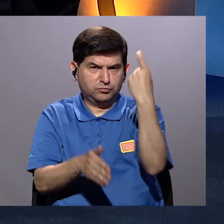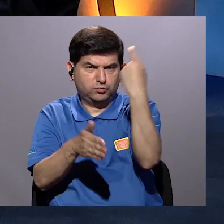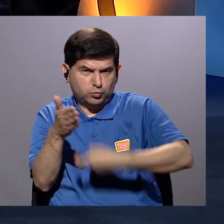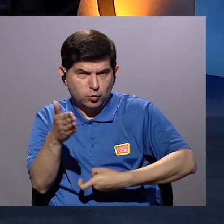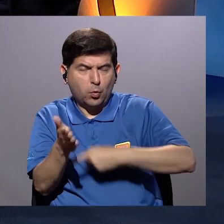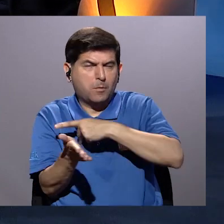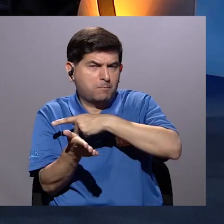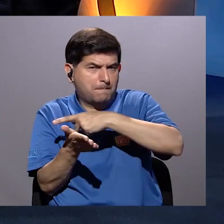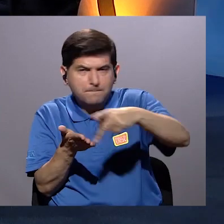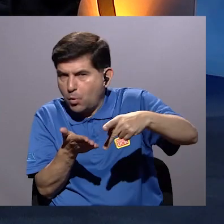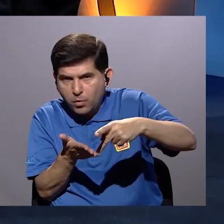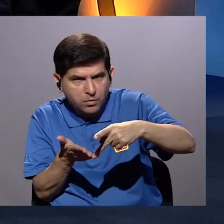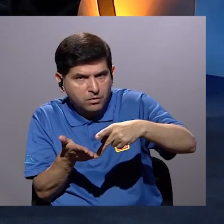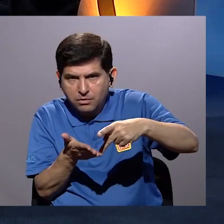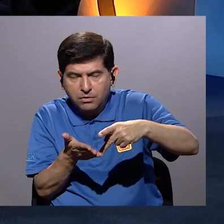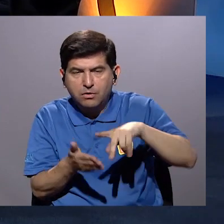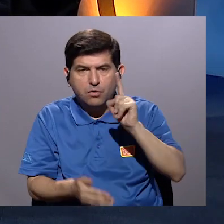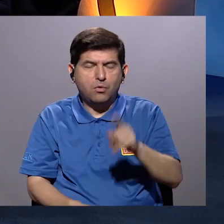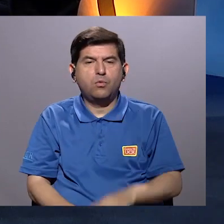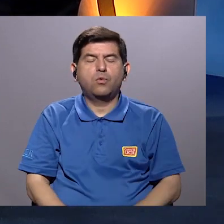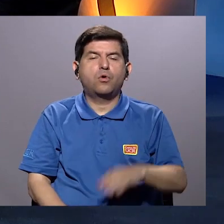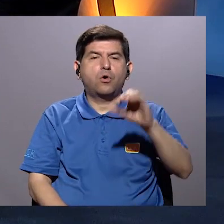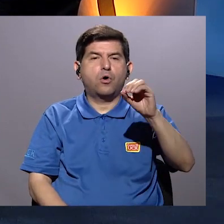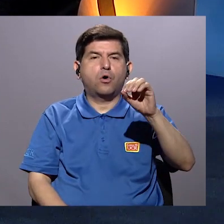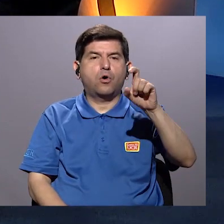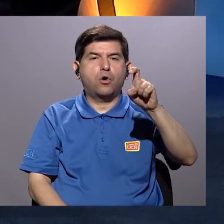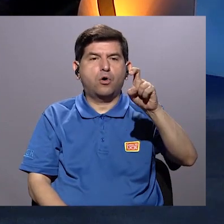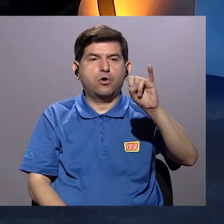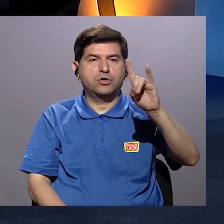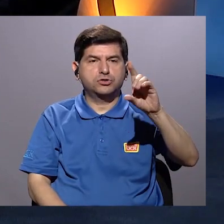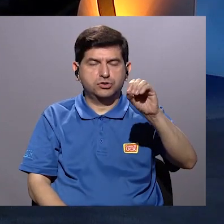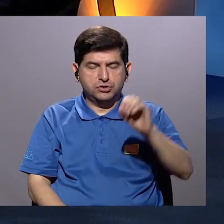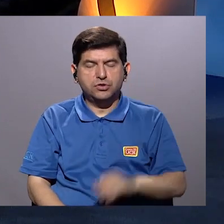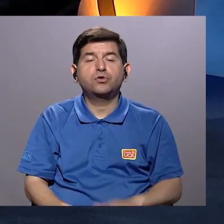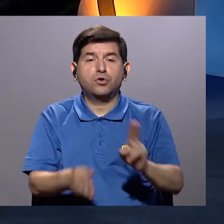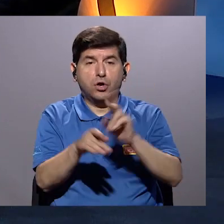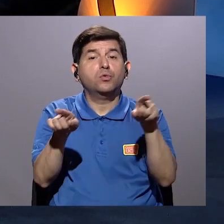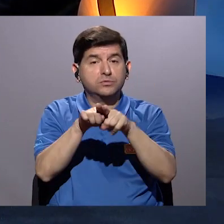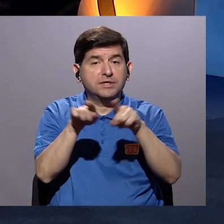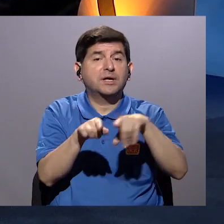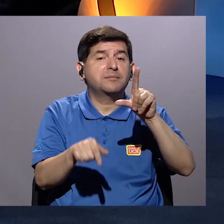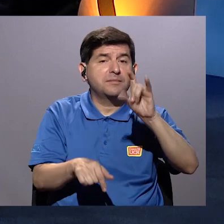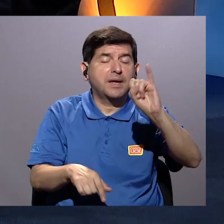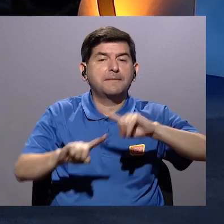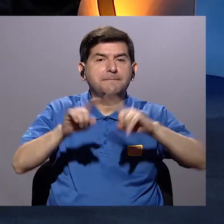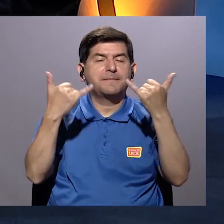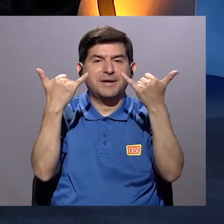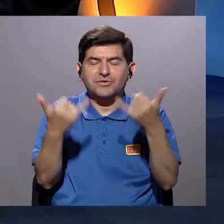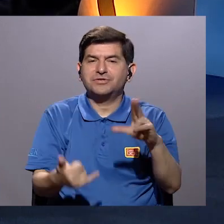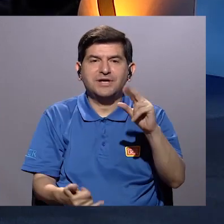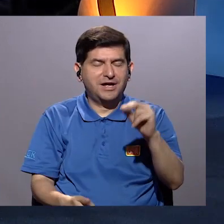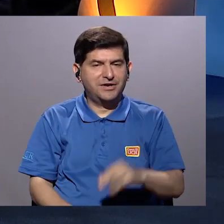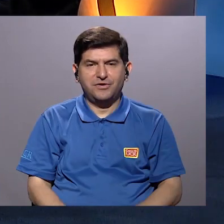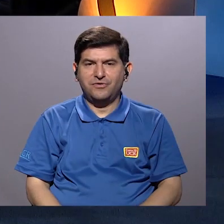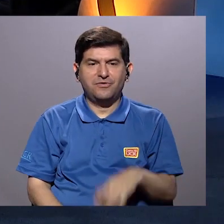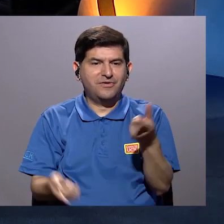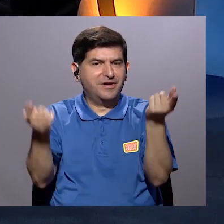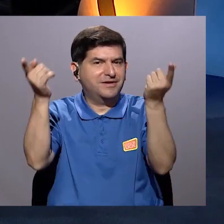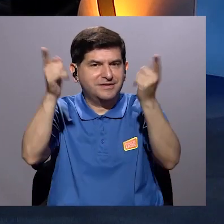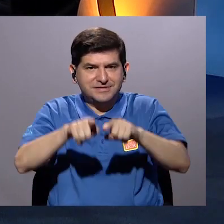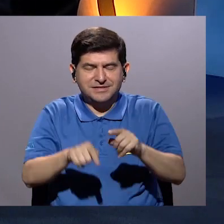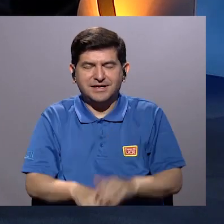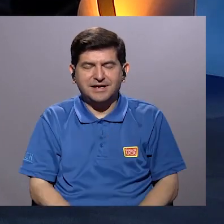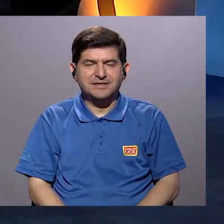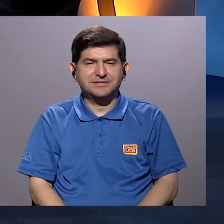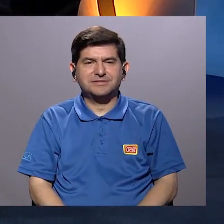puro, por un óxido que va a utilizar litio también, pero ahora no como como